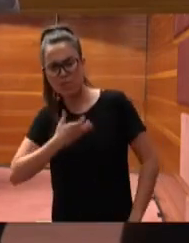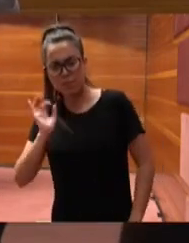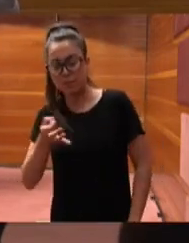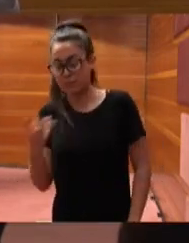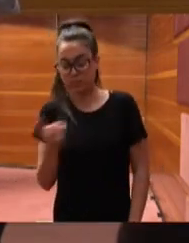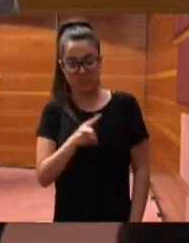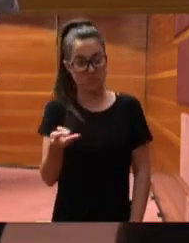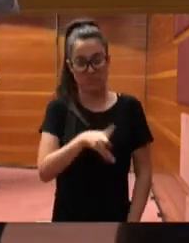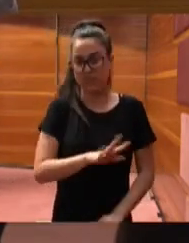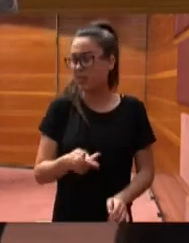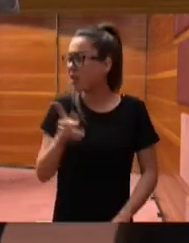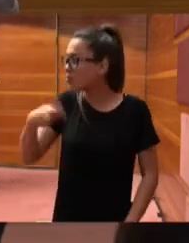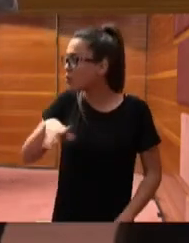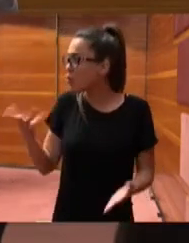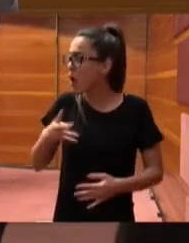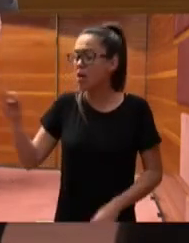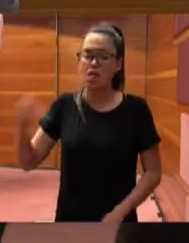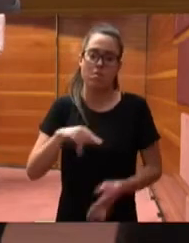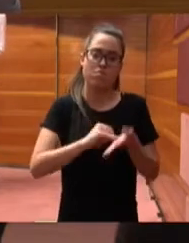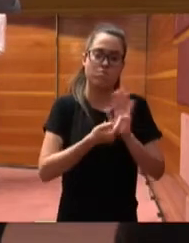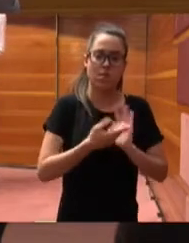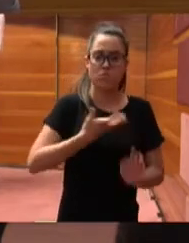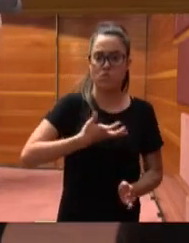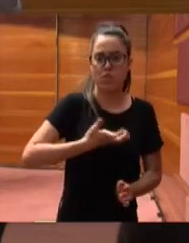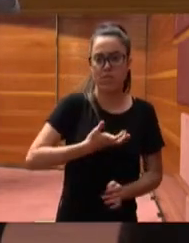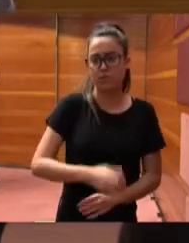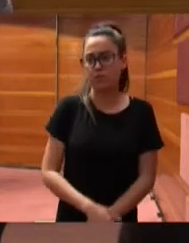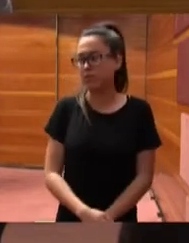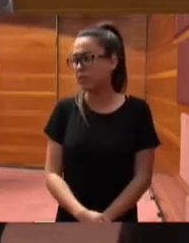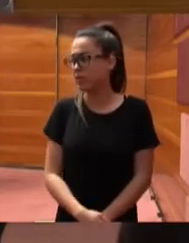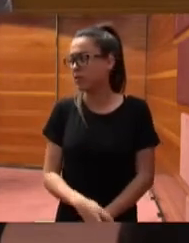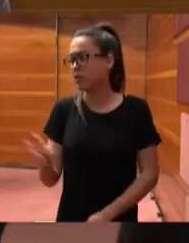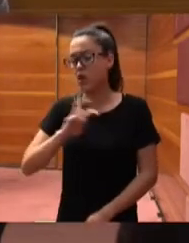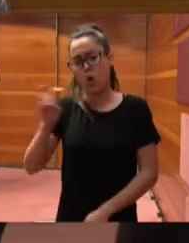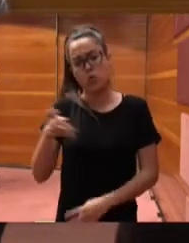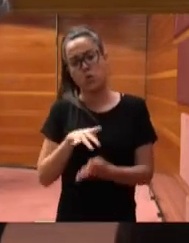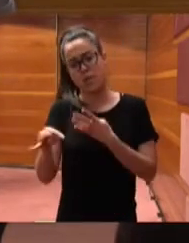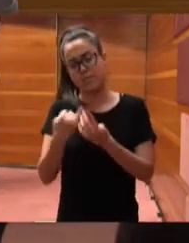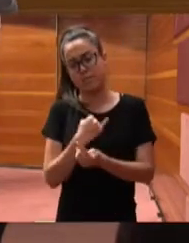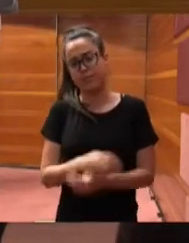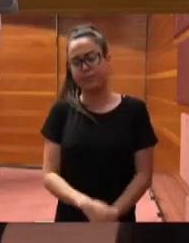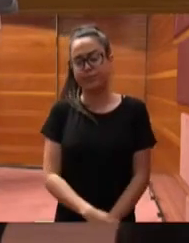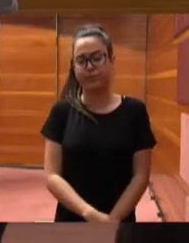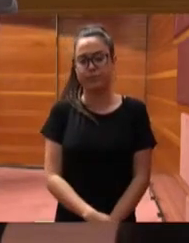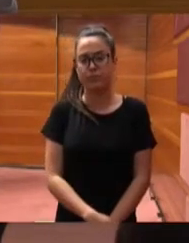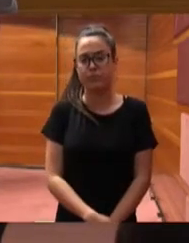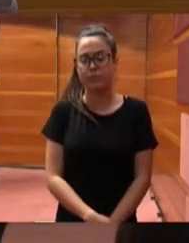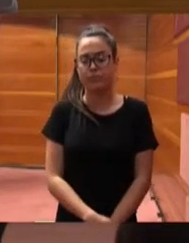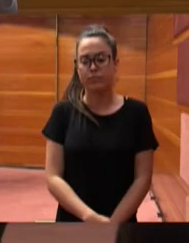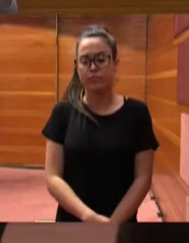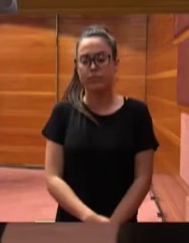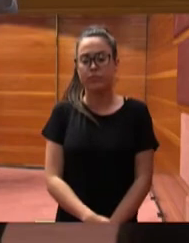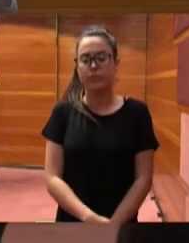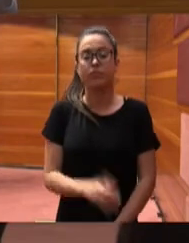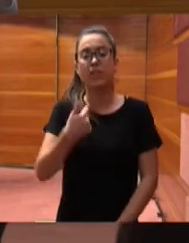municipal. ¿El vuestro cuál es? Hay un plan municipal de participación y un plan operativo de transparencia, en donde a medida además que vayáis